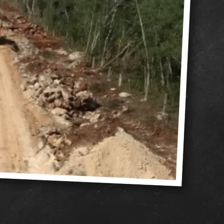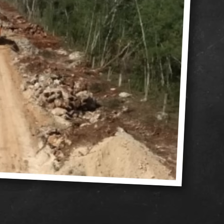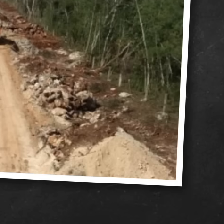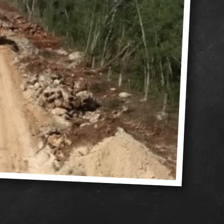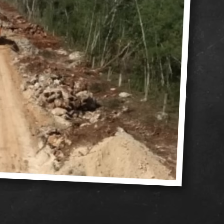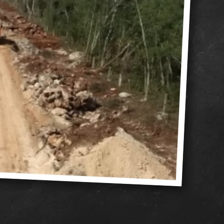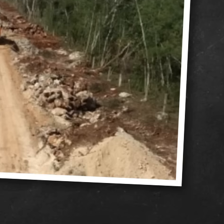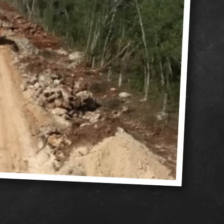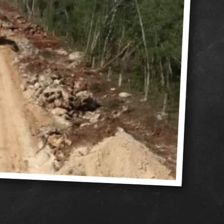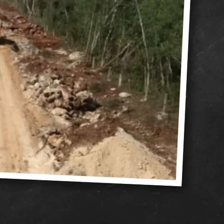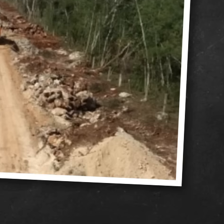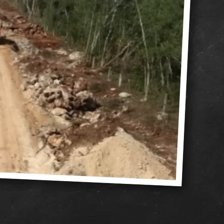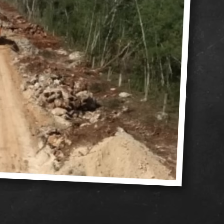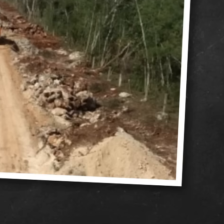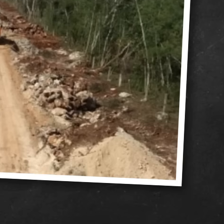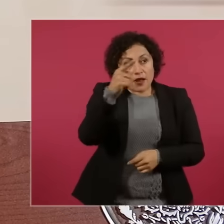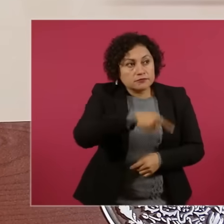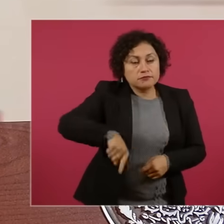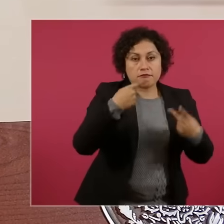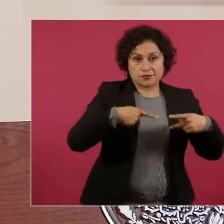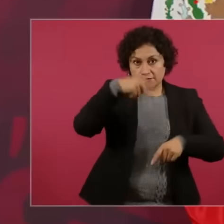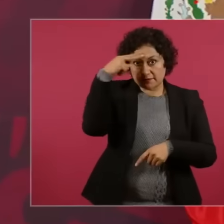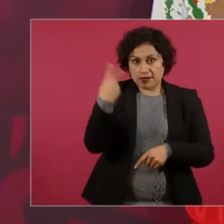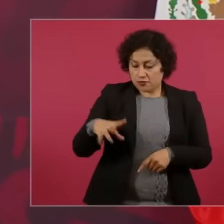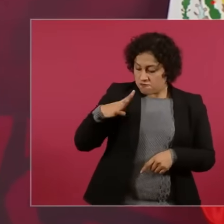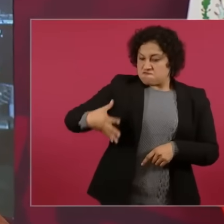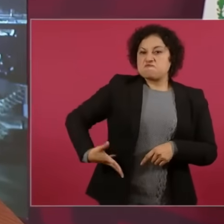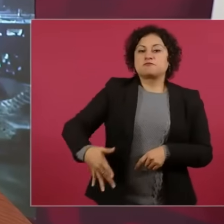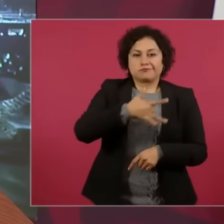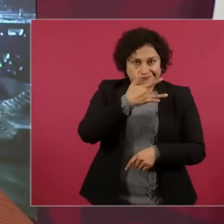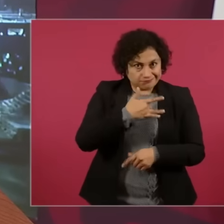era lo que realmente te importaba, no la naturaleza. Y desde luego, si